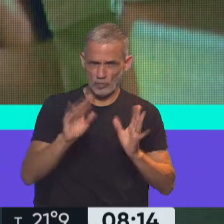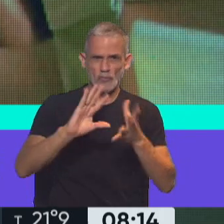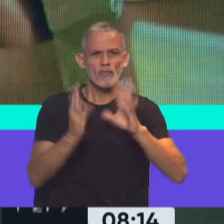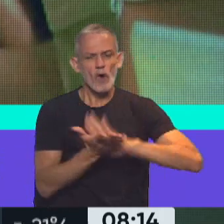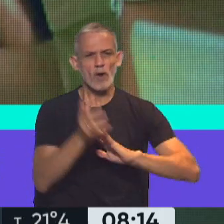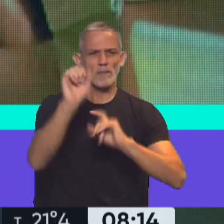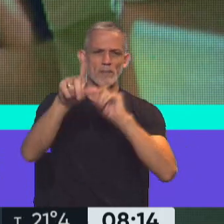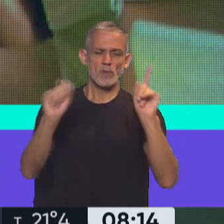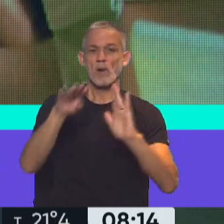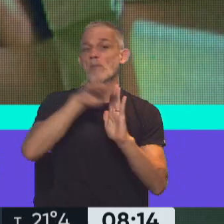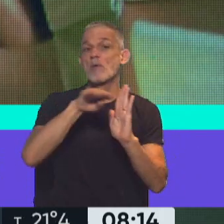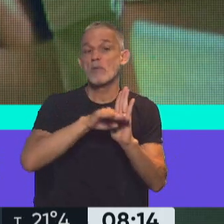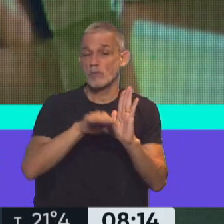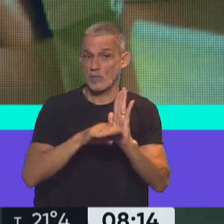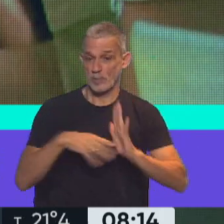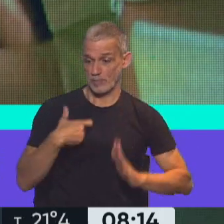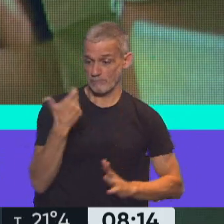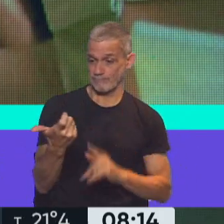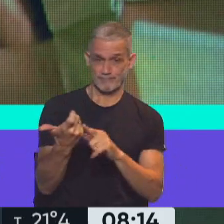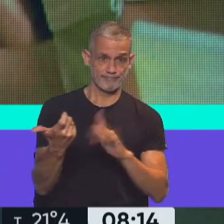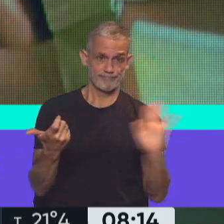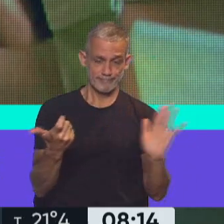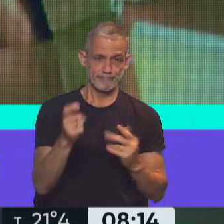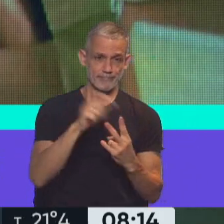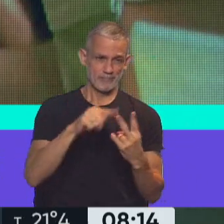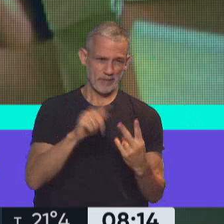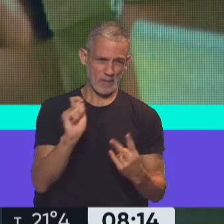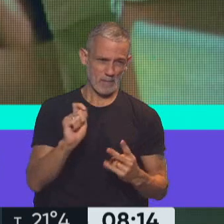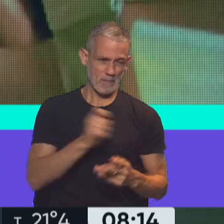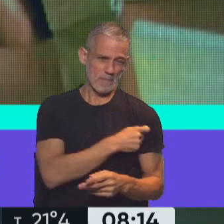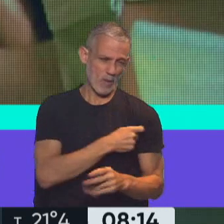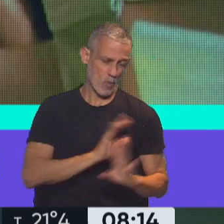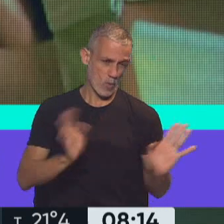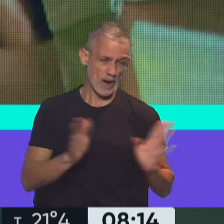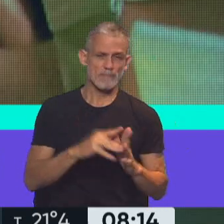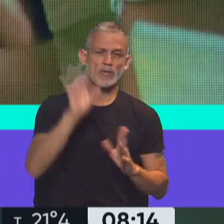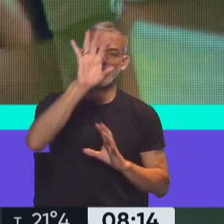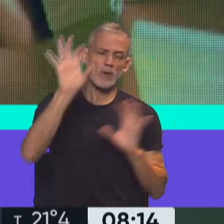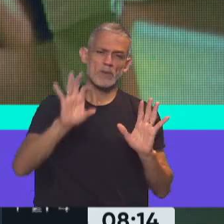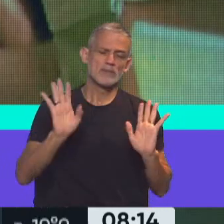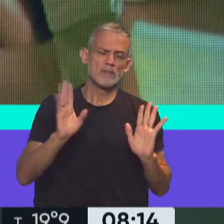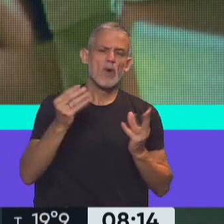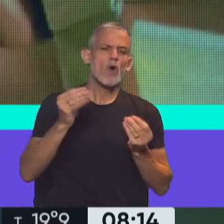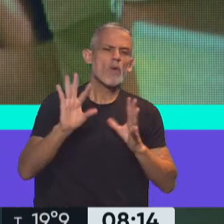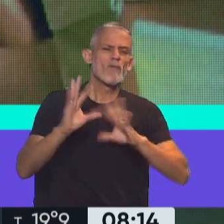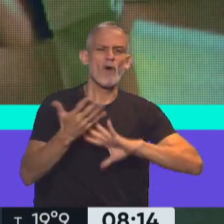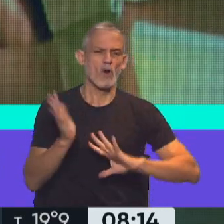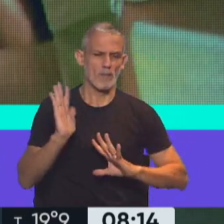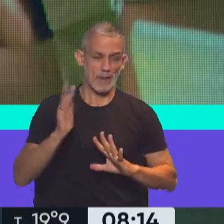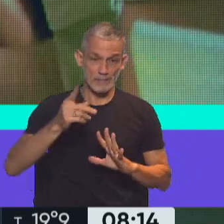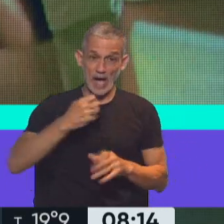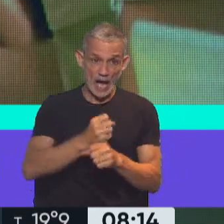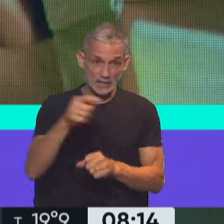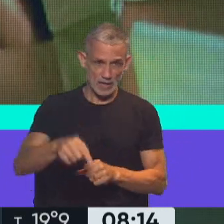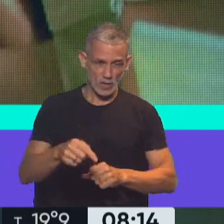distintas condiciones para tener el pase el pase sanitario después cada provincia digamos definir a qué tipo hasta el